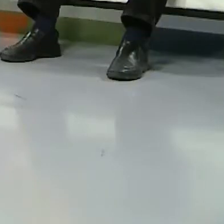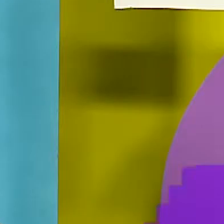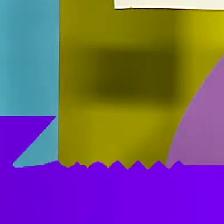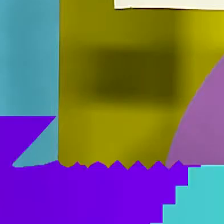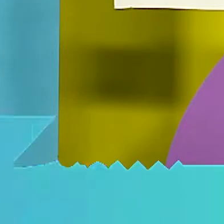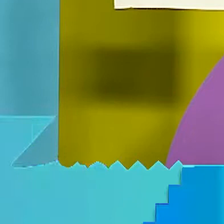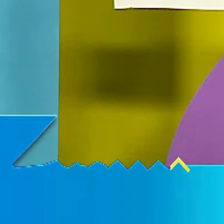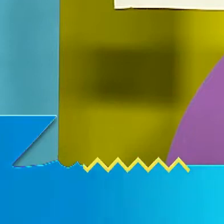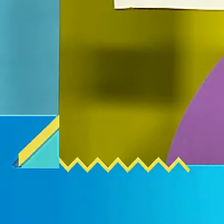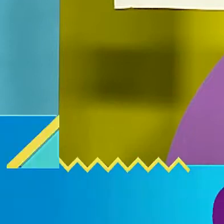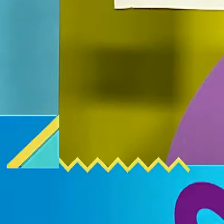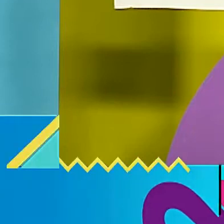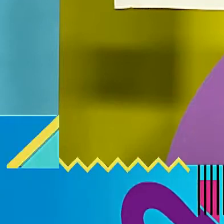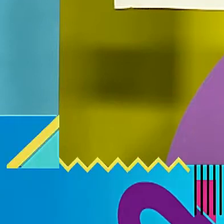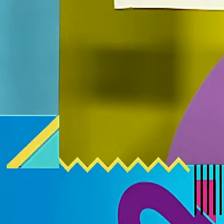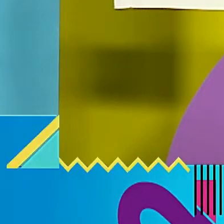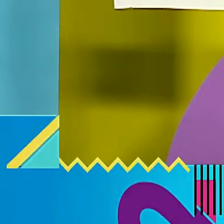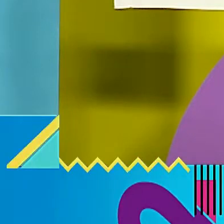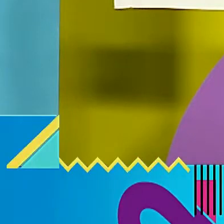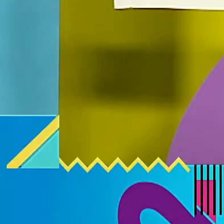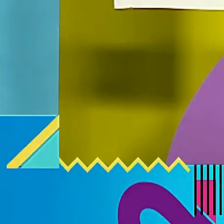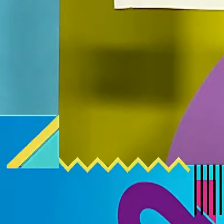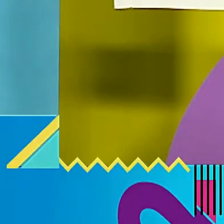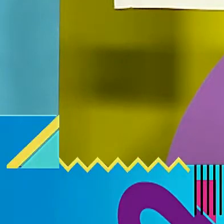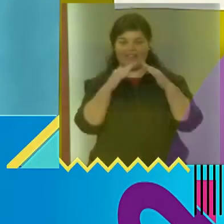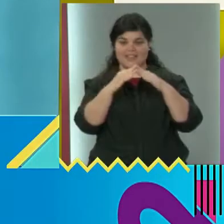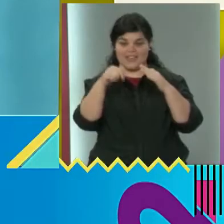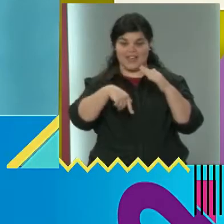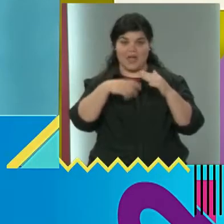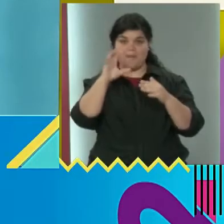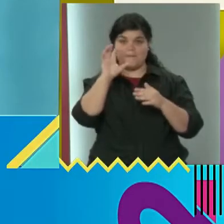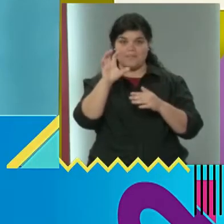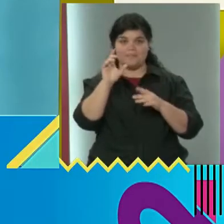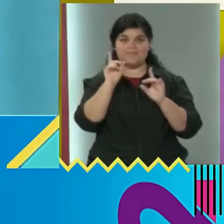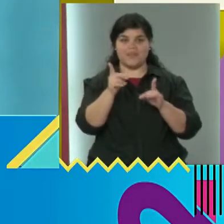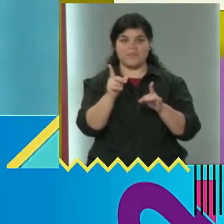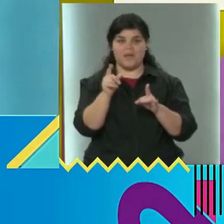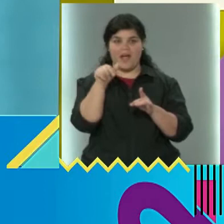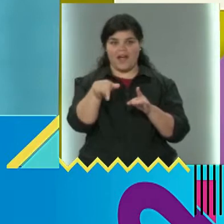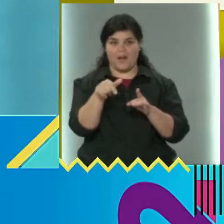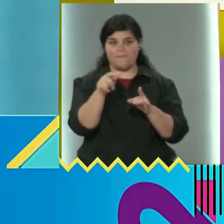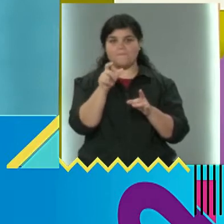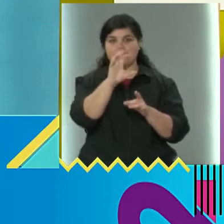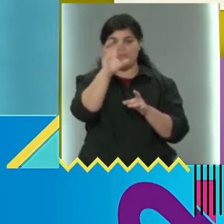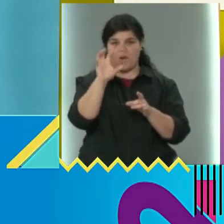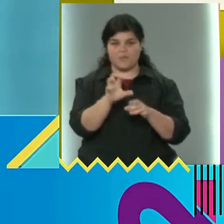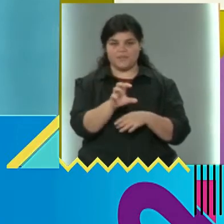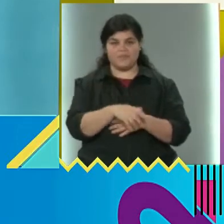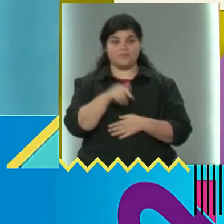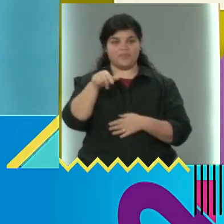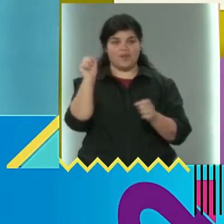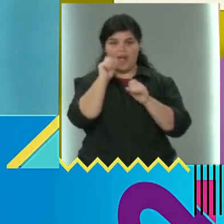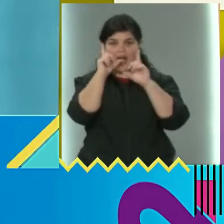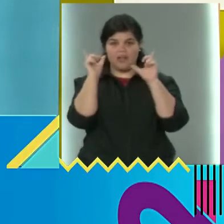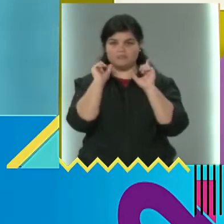Último bloque de Distintos Parecidos, seguimos hablando acerca de la vivienda en nuestro país y en nuestra provincia. En estos últimos días hemos estado todos muy atentos a